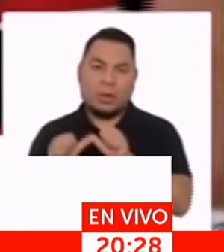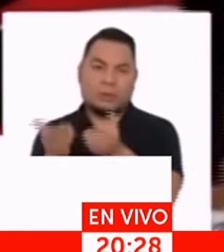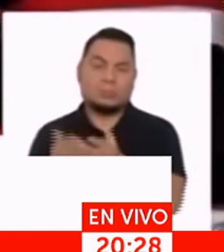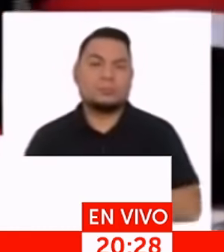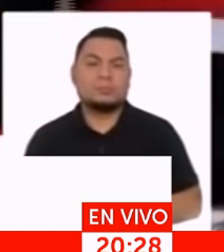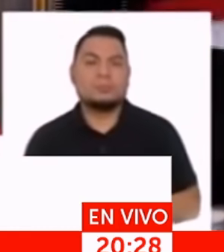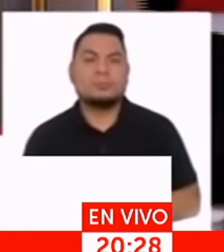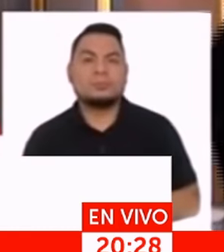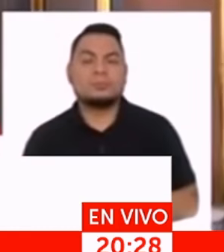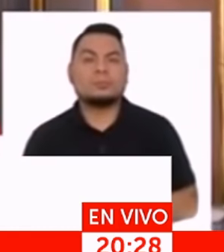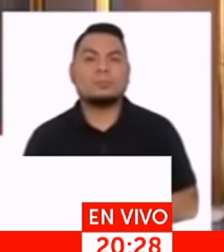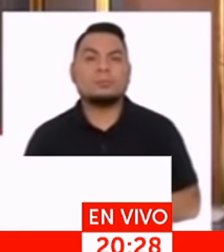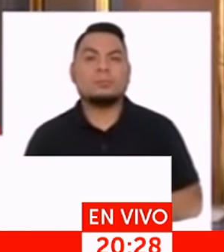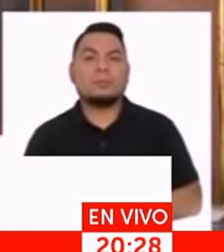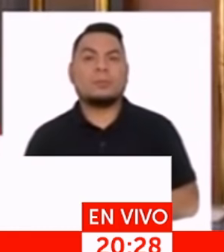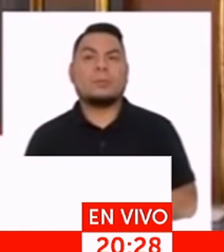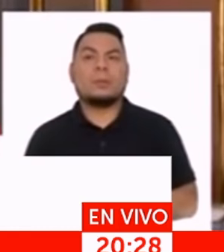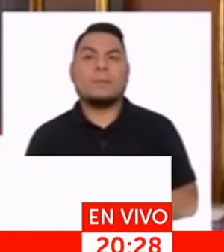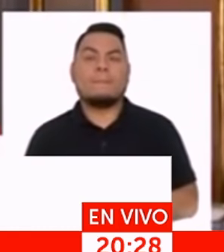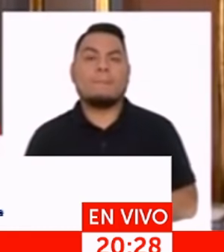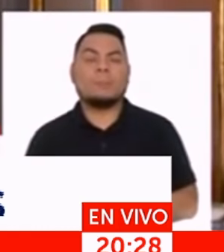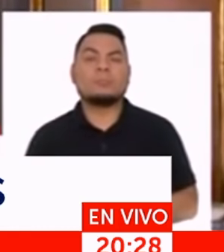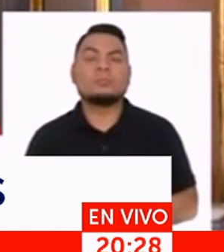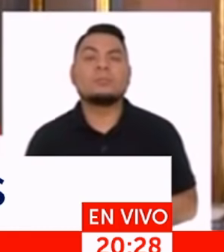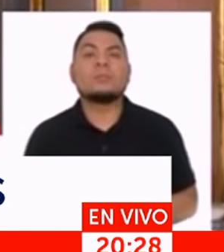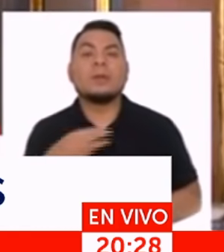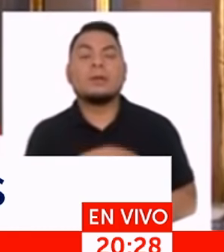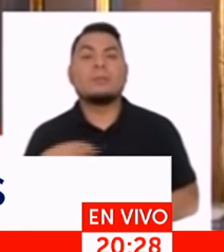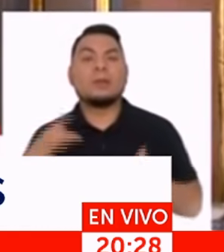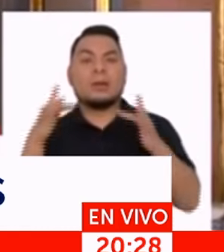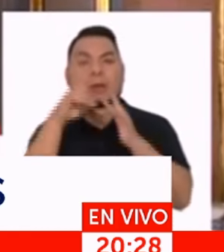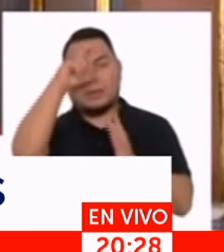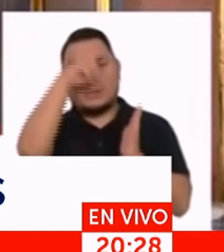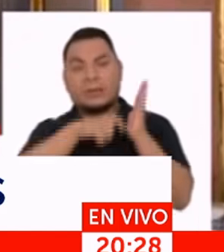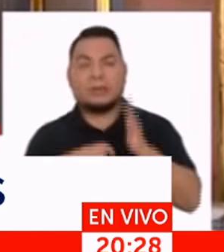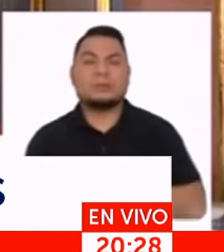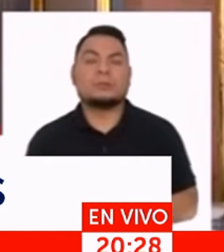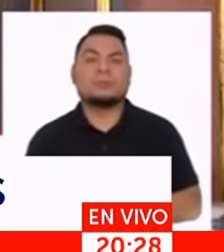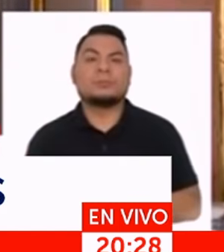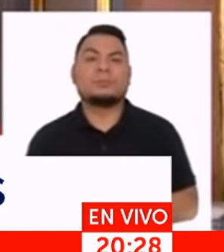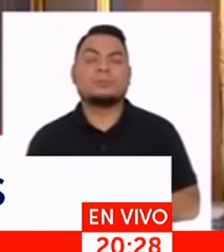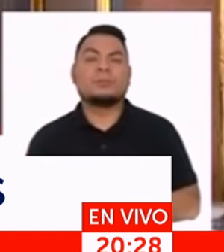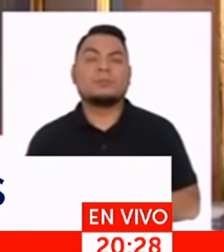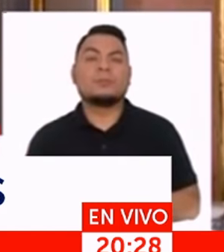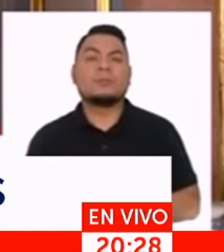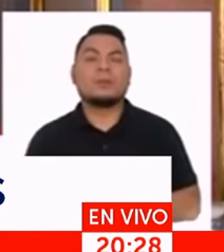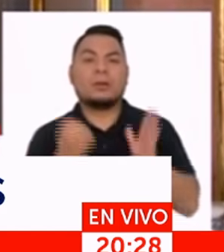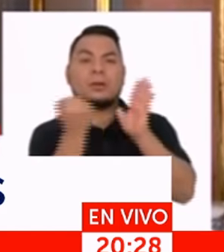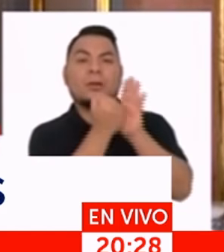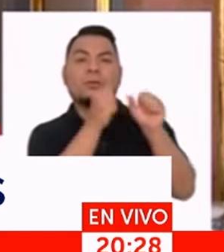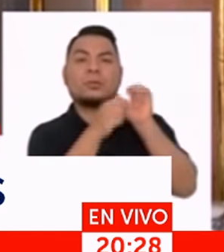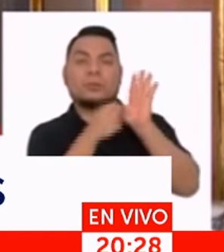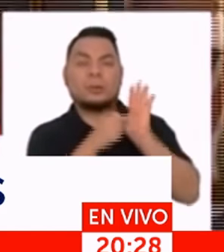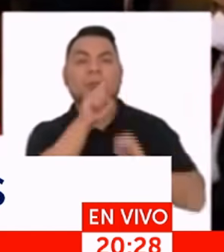de Comercio Exterior. Él es ratificado en el cargo del gabinete, el segundo gabinete del profesor Pedro